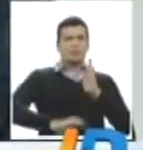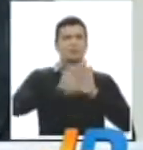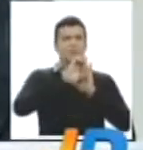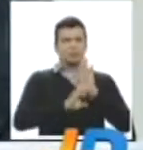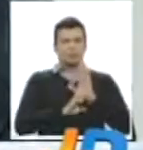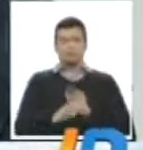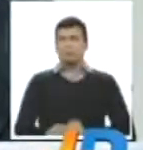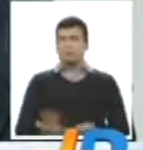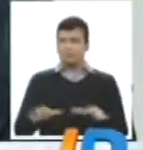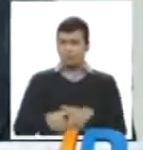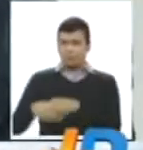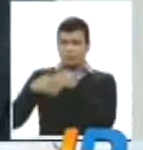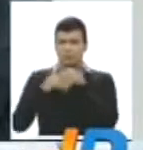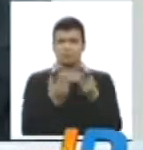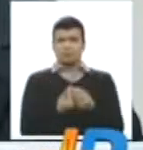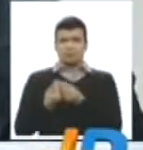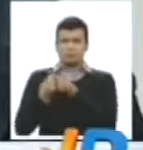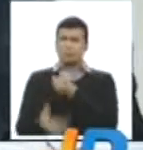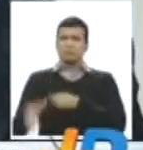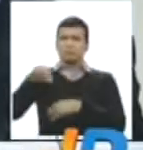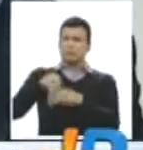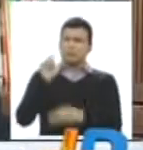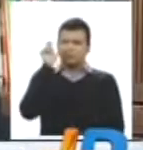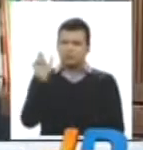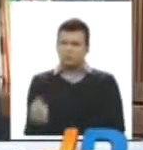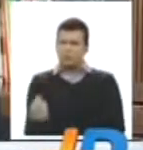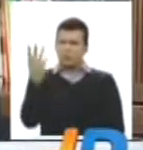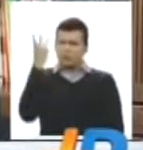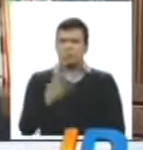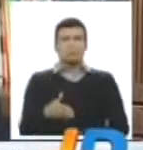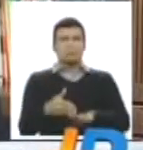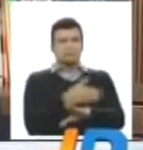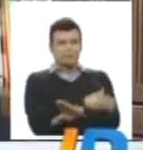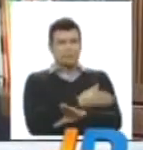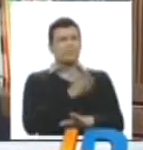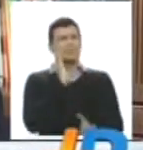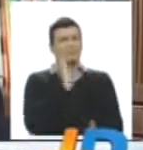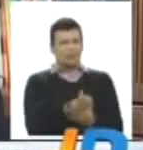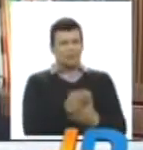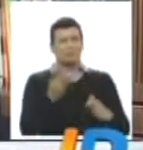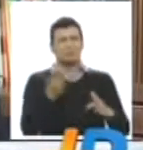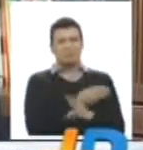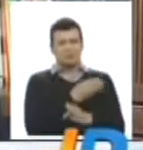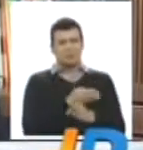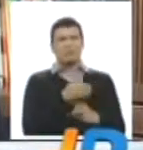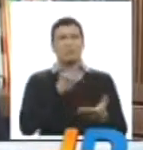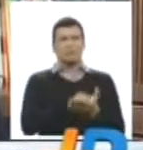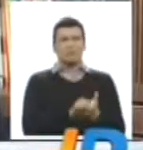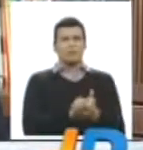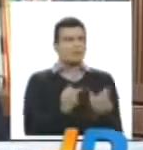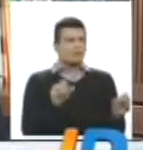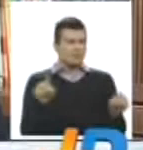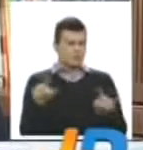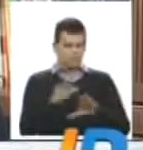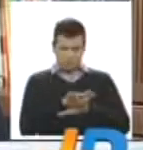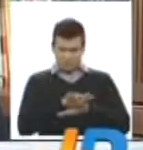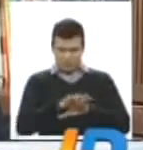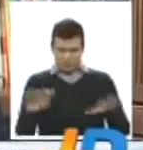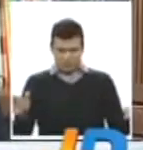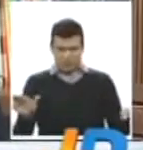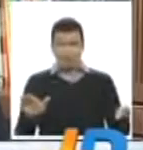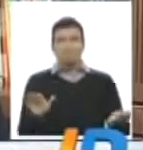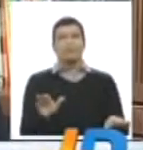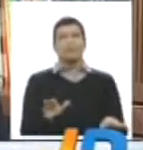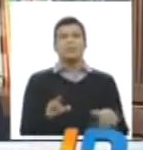¿Ese Consejo Superior estará integrado por cuántos miembros? Cuando se armó la crisis o se generó o revienta ya la crisis, uno de